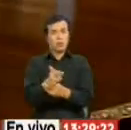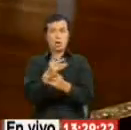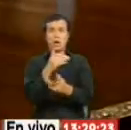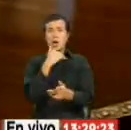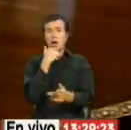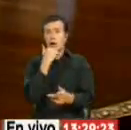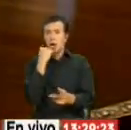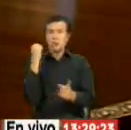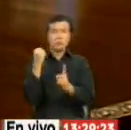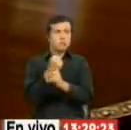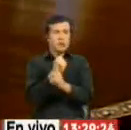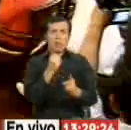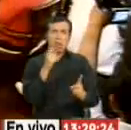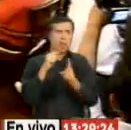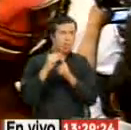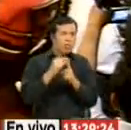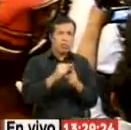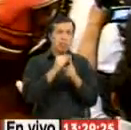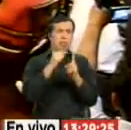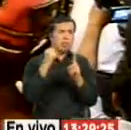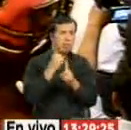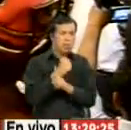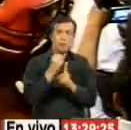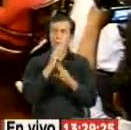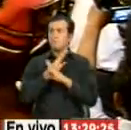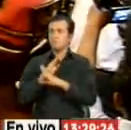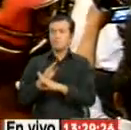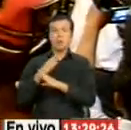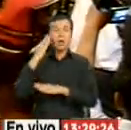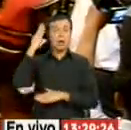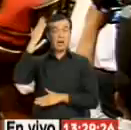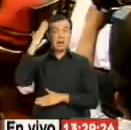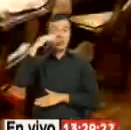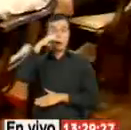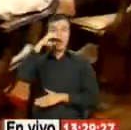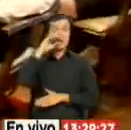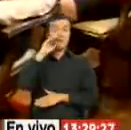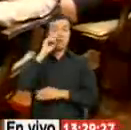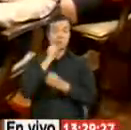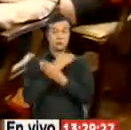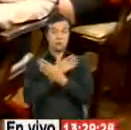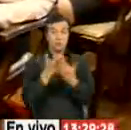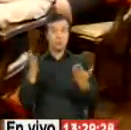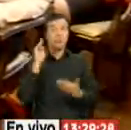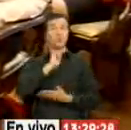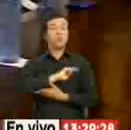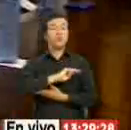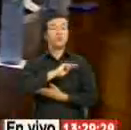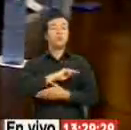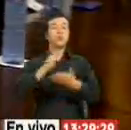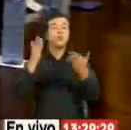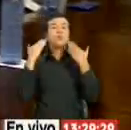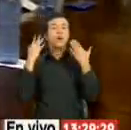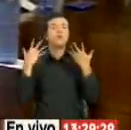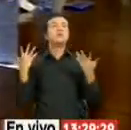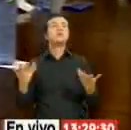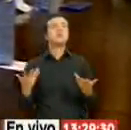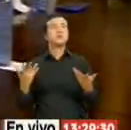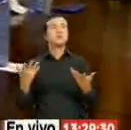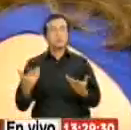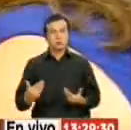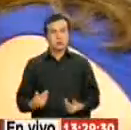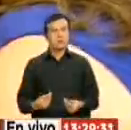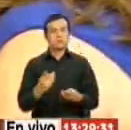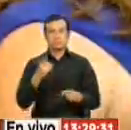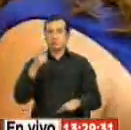tipo de ataque psicológico o físico el alcalde del puerto principal jaime nebot indicó que el municipio de guayaquil va a financiar